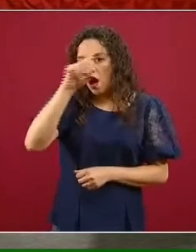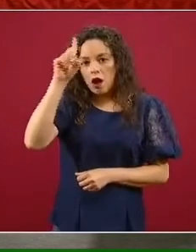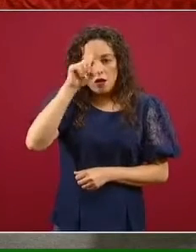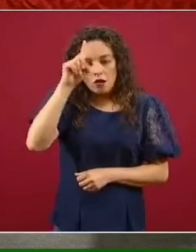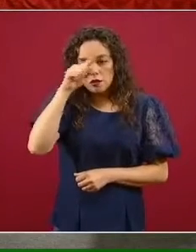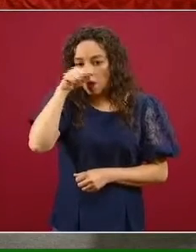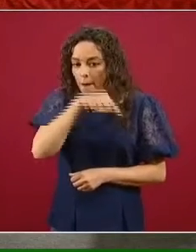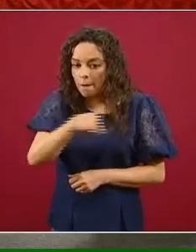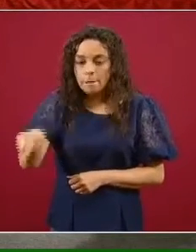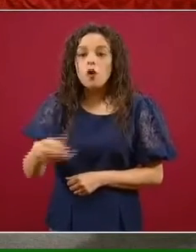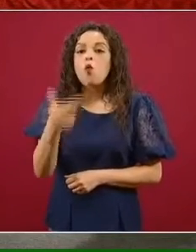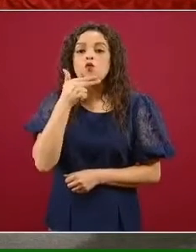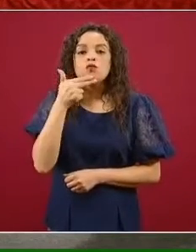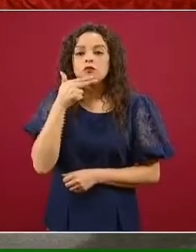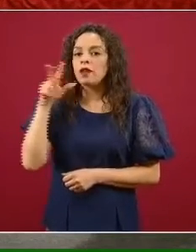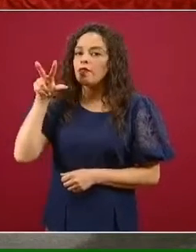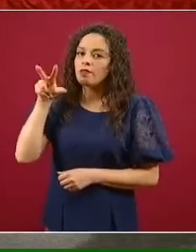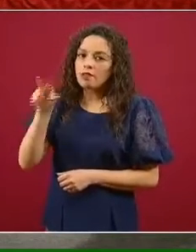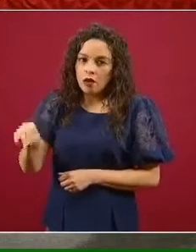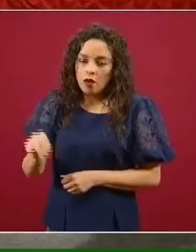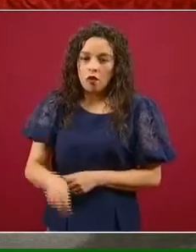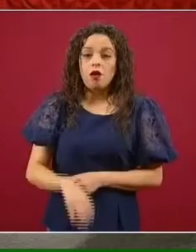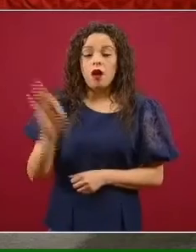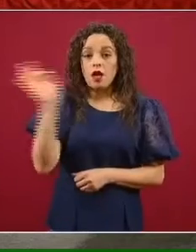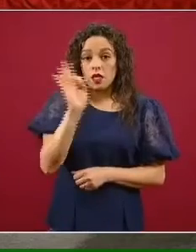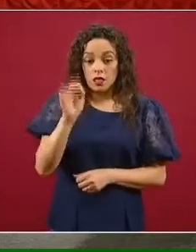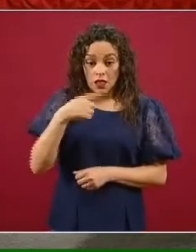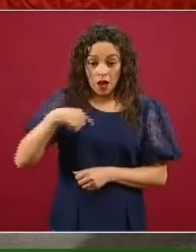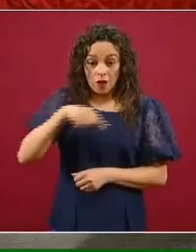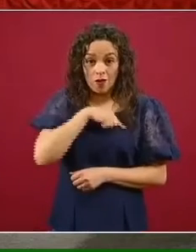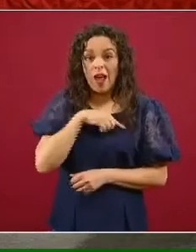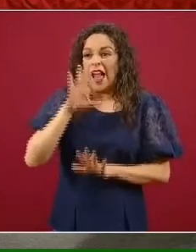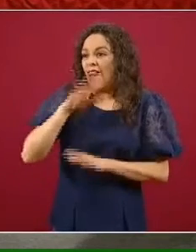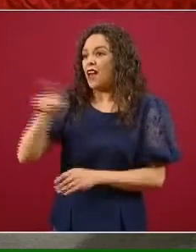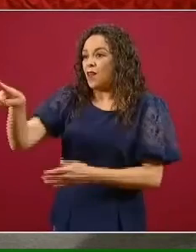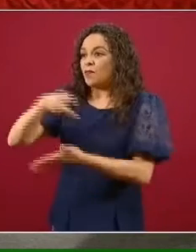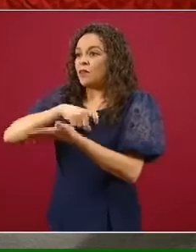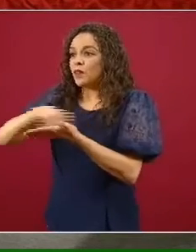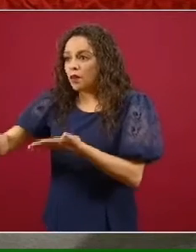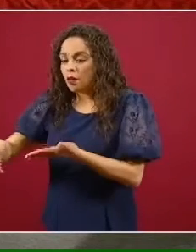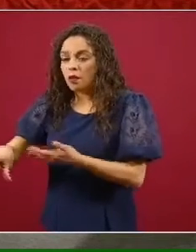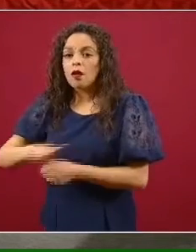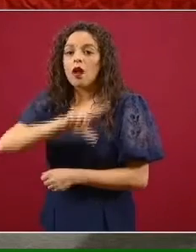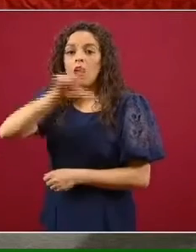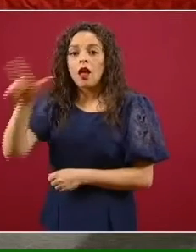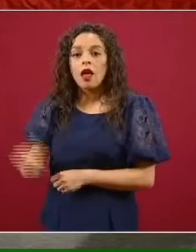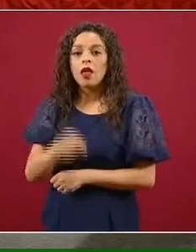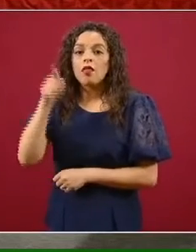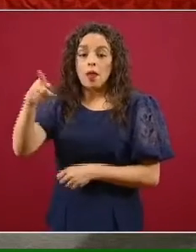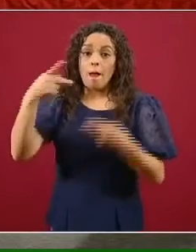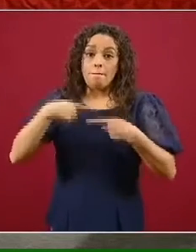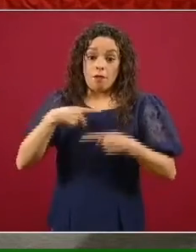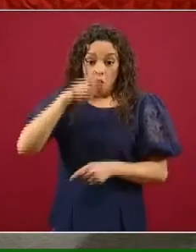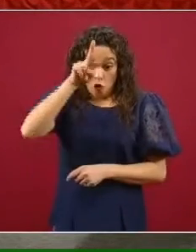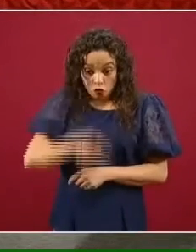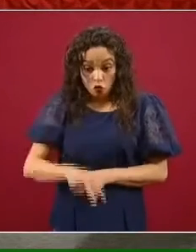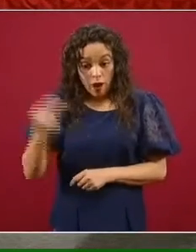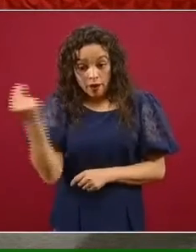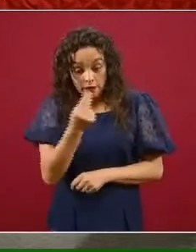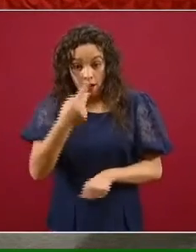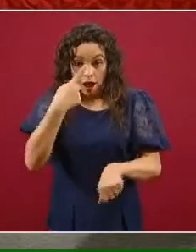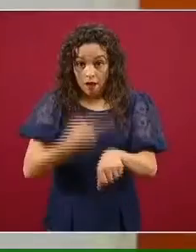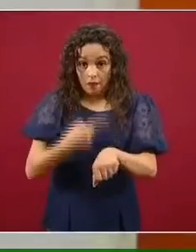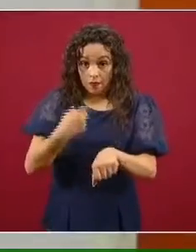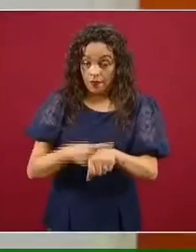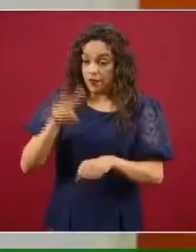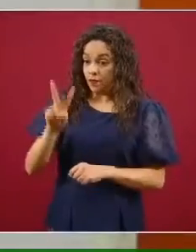nosotros los compramos, dejamos de tener estos medicamentos disponibles también para las personas que sí lo requieren. Lo